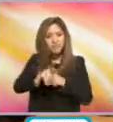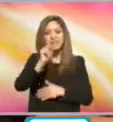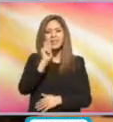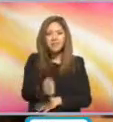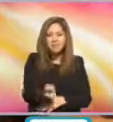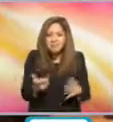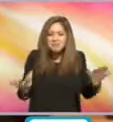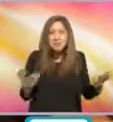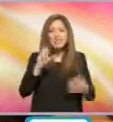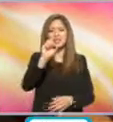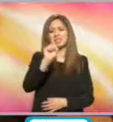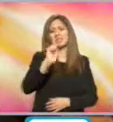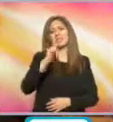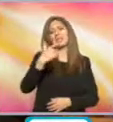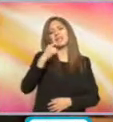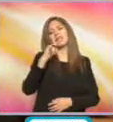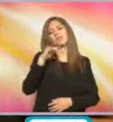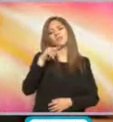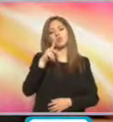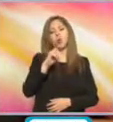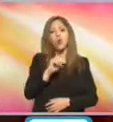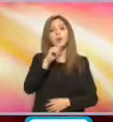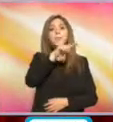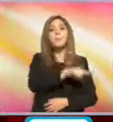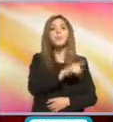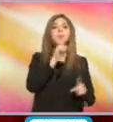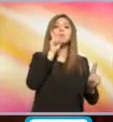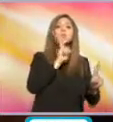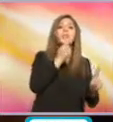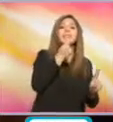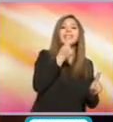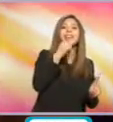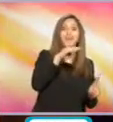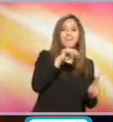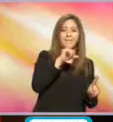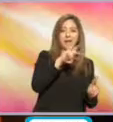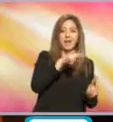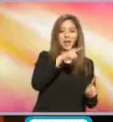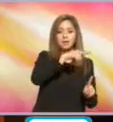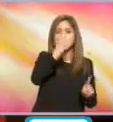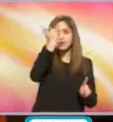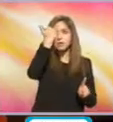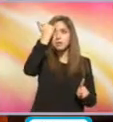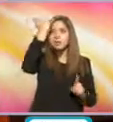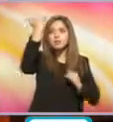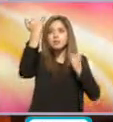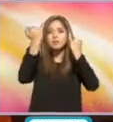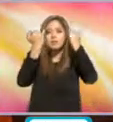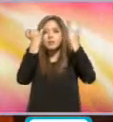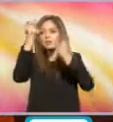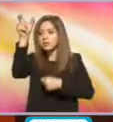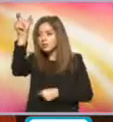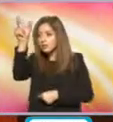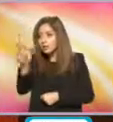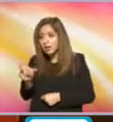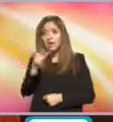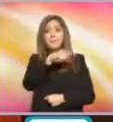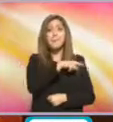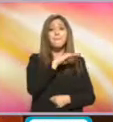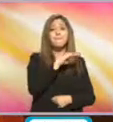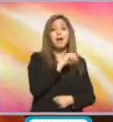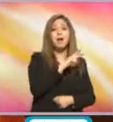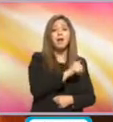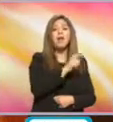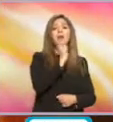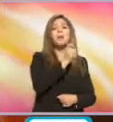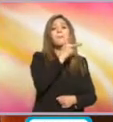Segismundo es un ser imaginario en la mente de María. María está pasando el divorcio de sus padres y es algo que a lo mejor a muchos